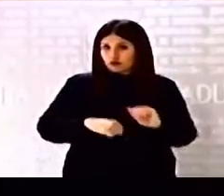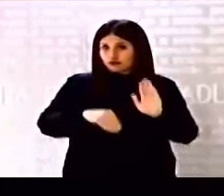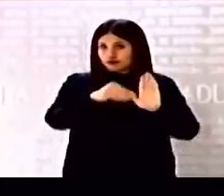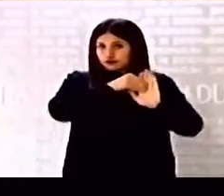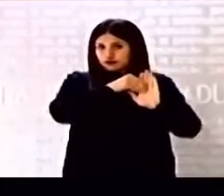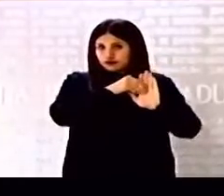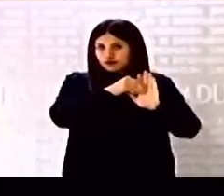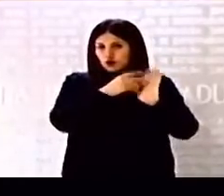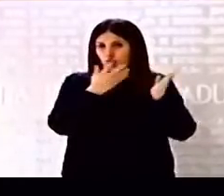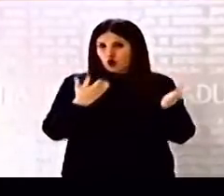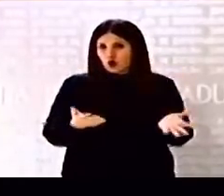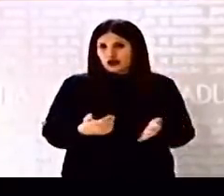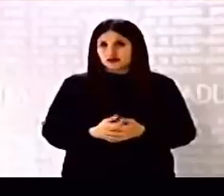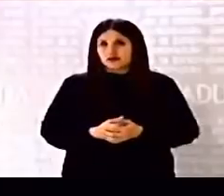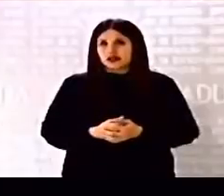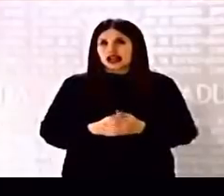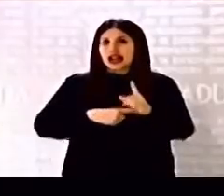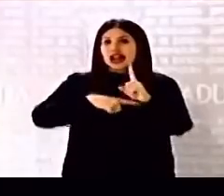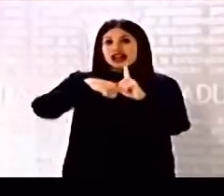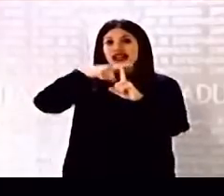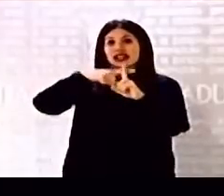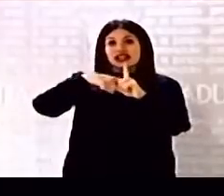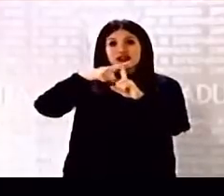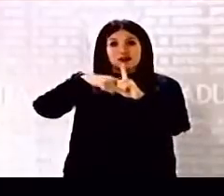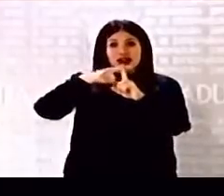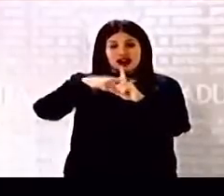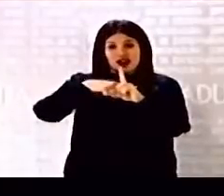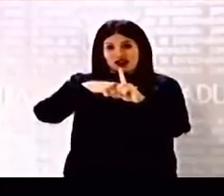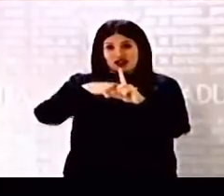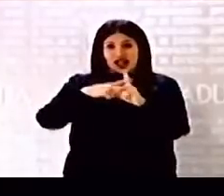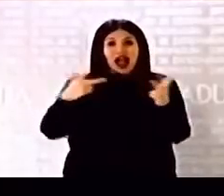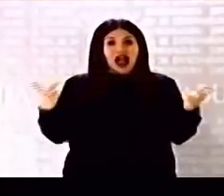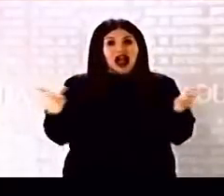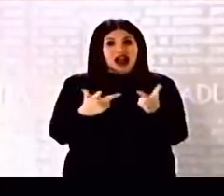puede bajar el nivel de alerta en el que se esté